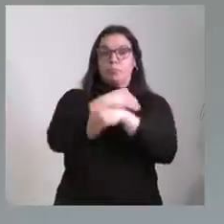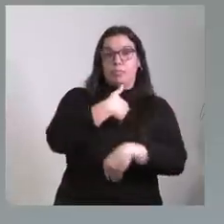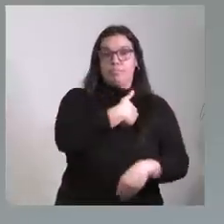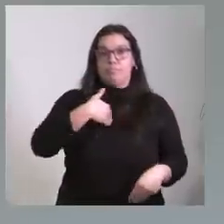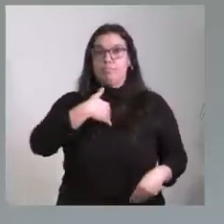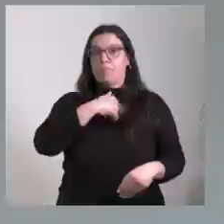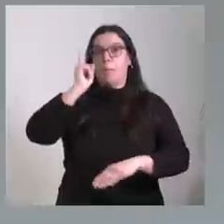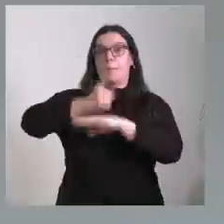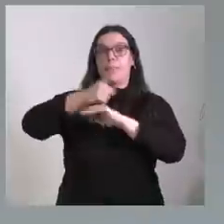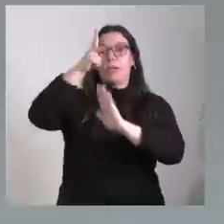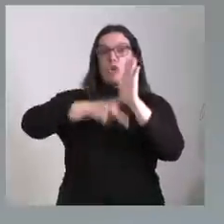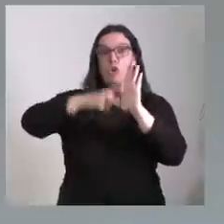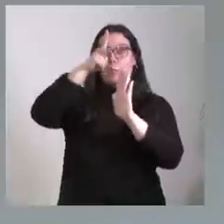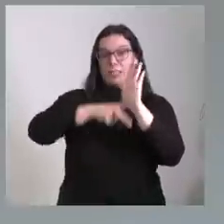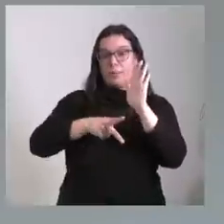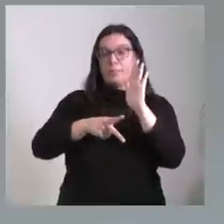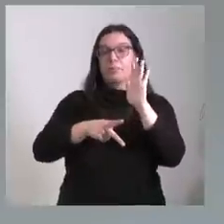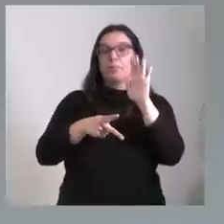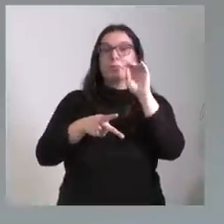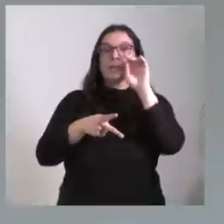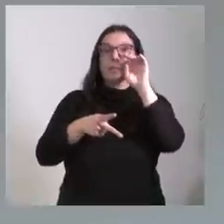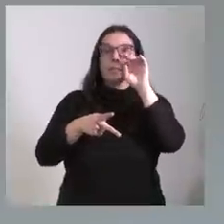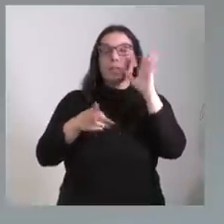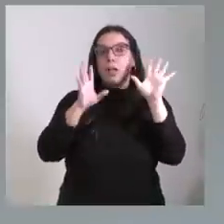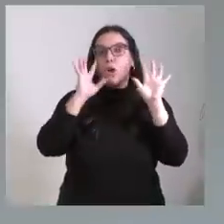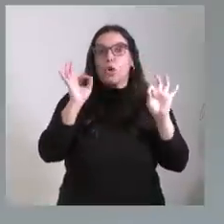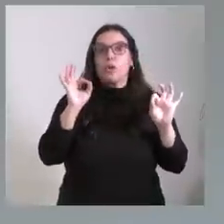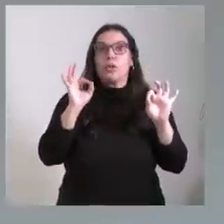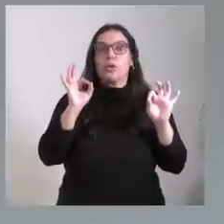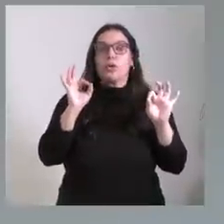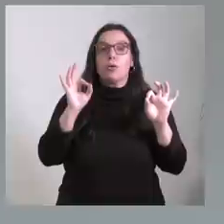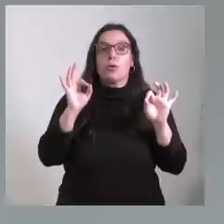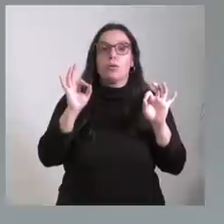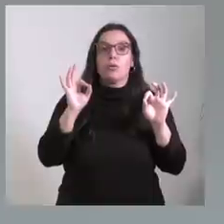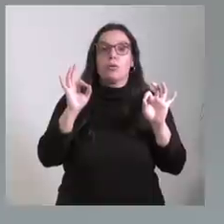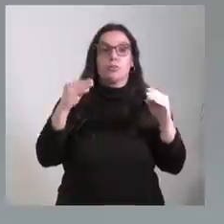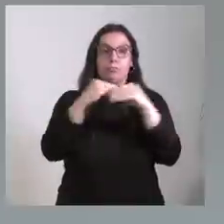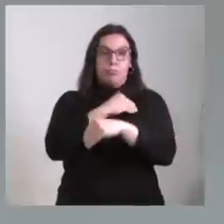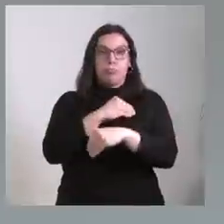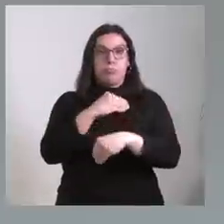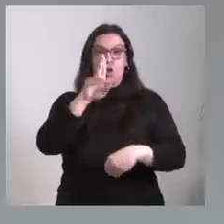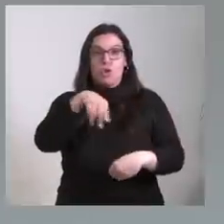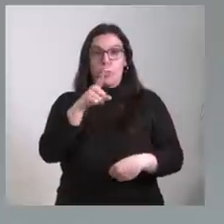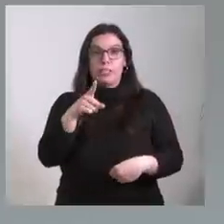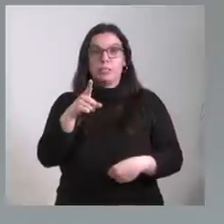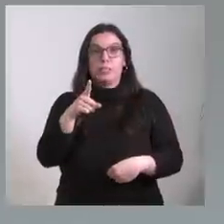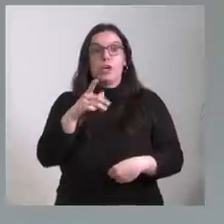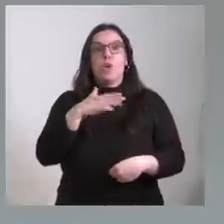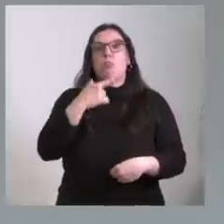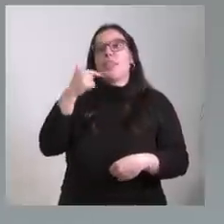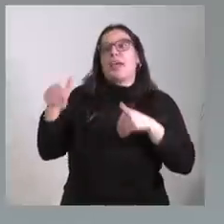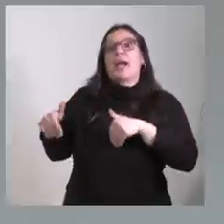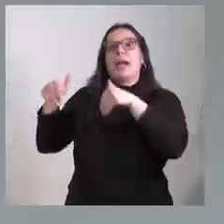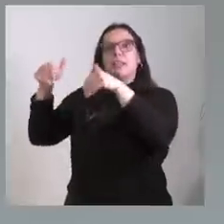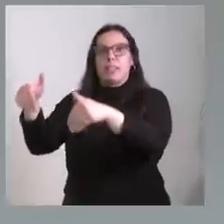marca la normativa en materia de incompatibilidades y lógicamente no es incompatible que un partido político anuncie una candidatura